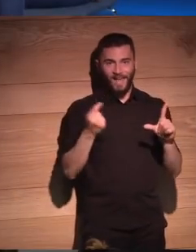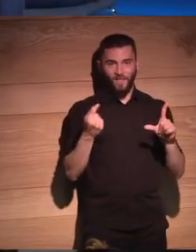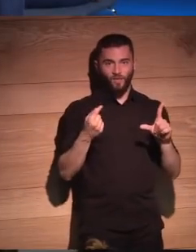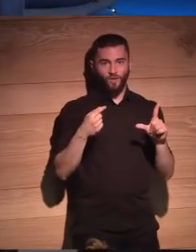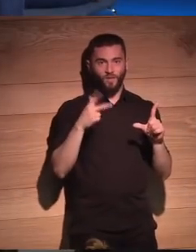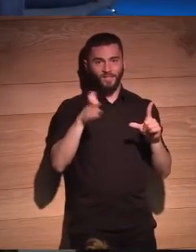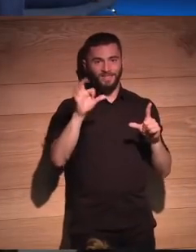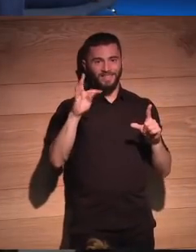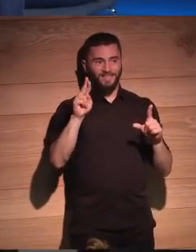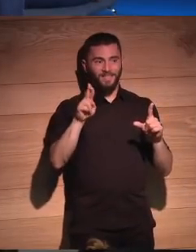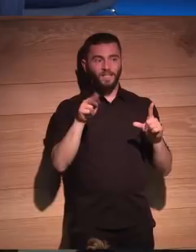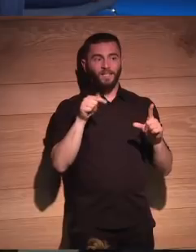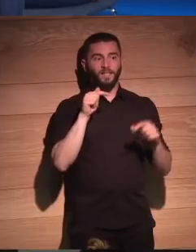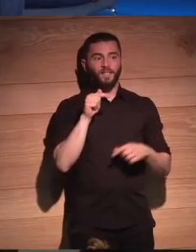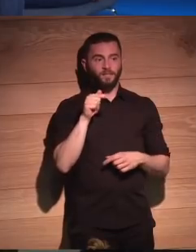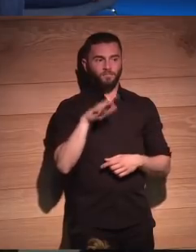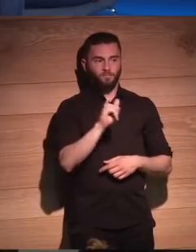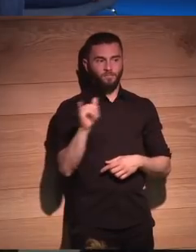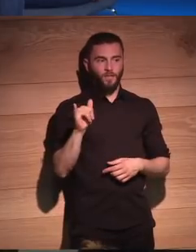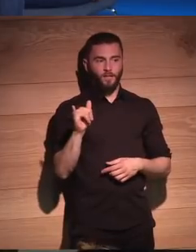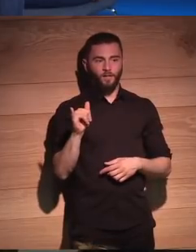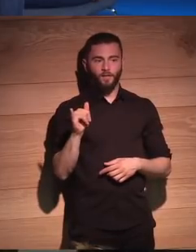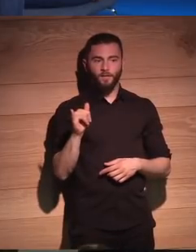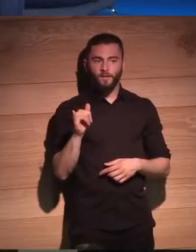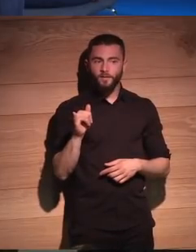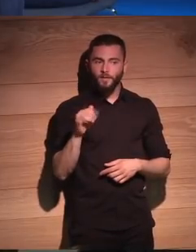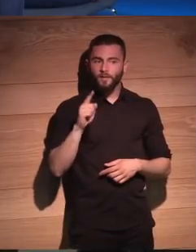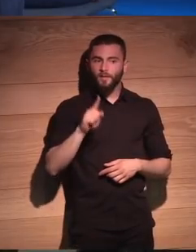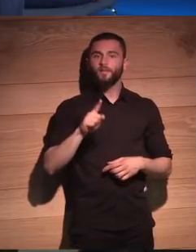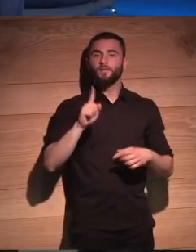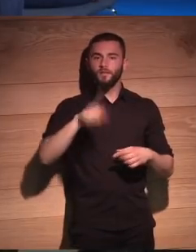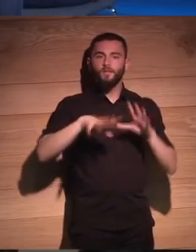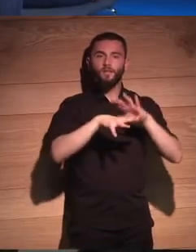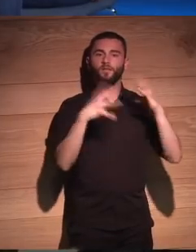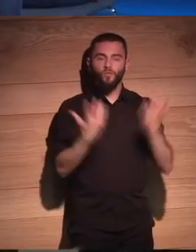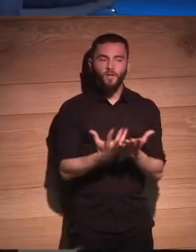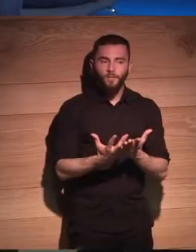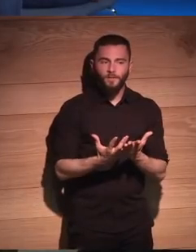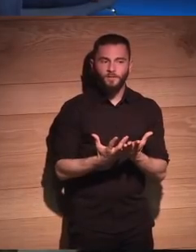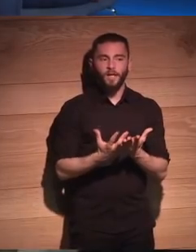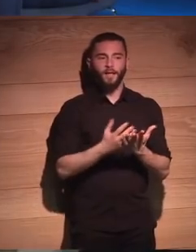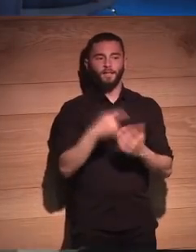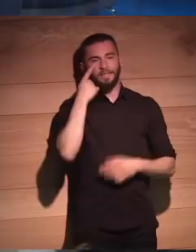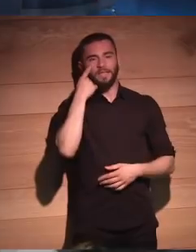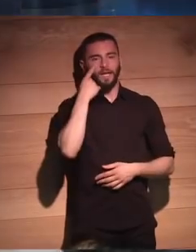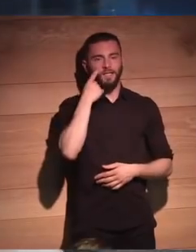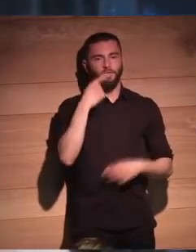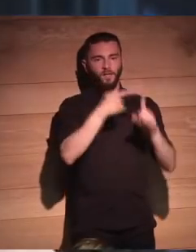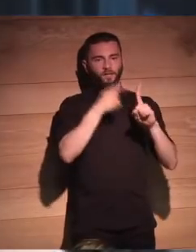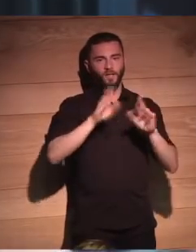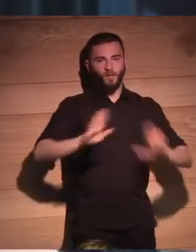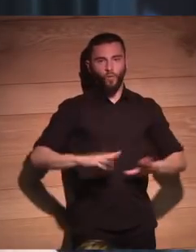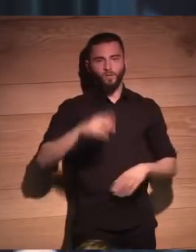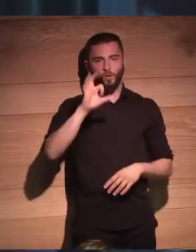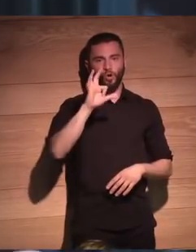Gould. Efectivamente, está. Yo creo que es uno de los referentes. Y luego, bueno, claro, nos vamos a lo universal, ¿no? Quiero decir, es evidente que es detective y el último referente pues es Sherlock